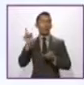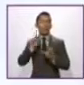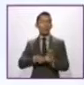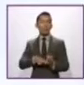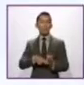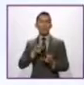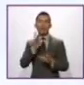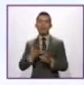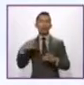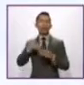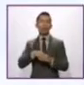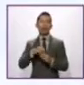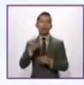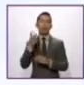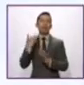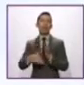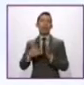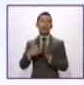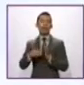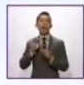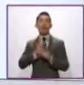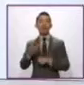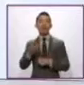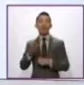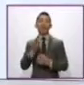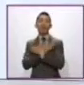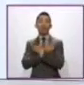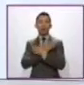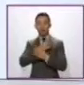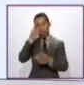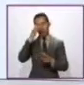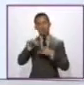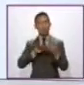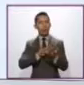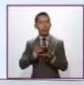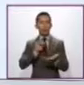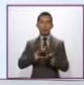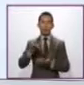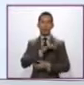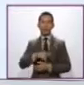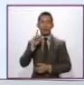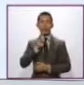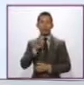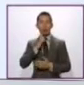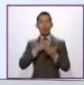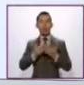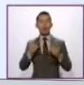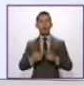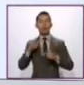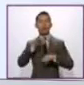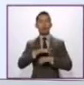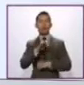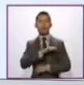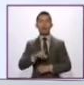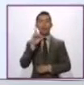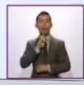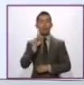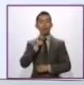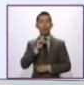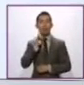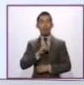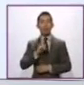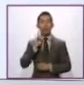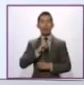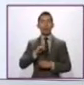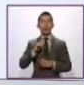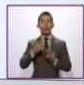hablar de inclusión, pero la educación es para todos. Gracias, candidata. Ahora es el turno de la candidata del Partido